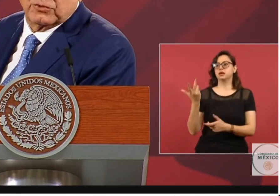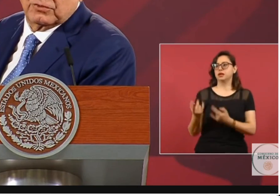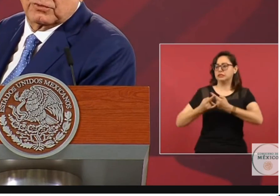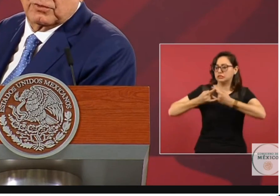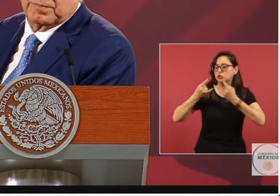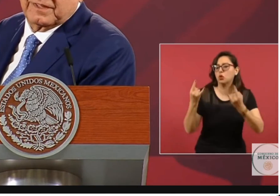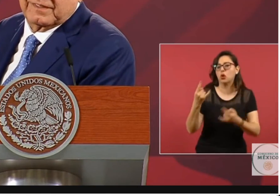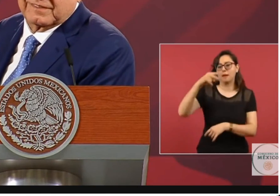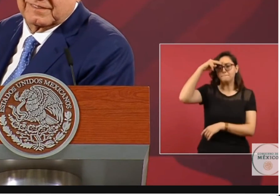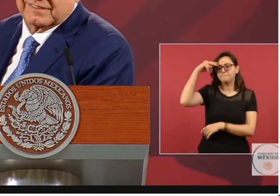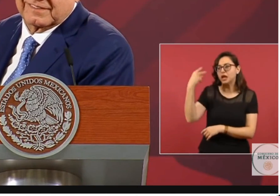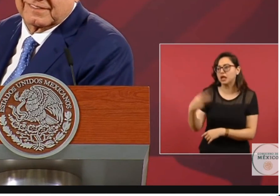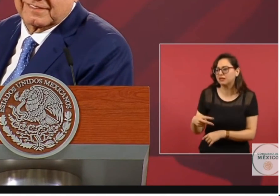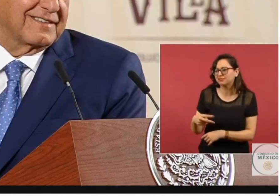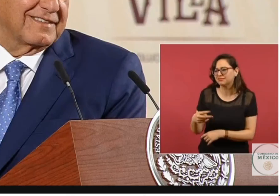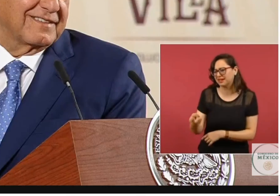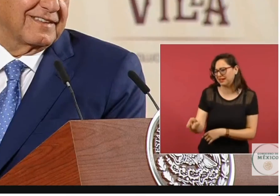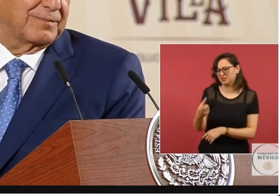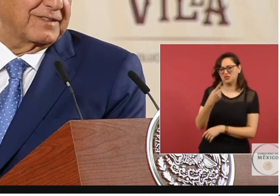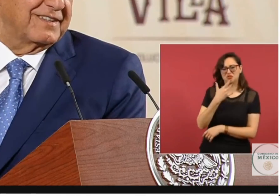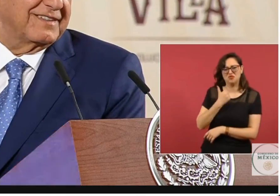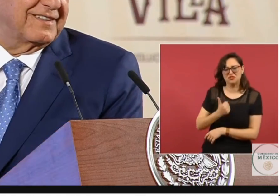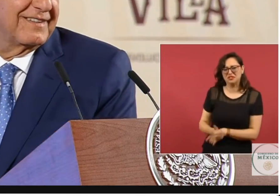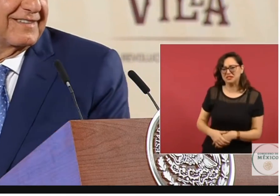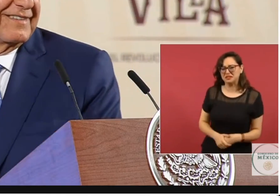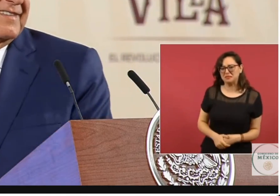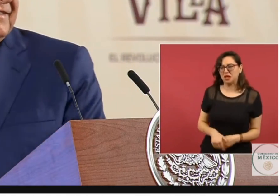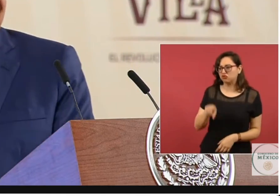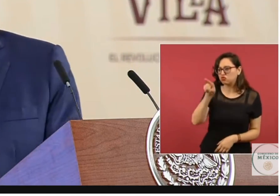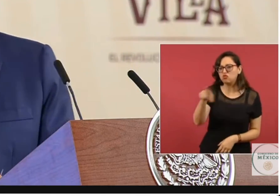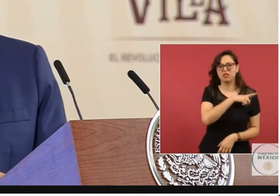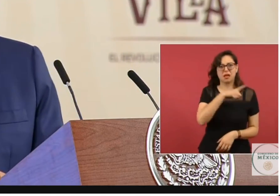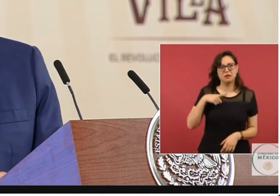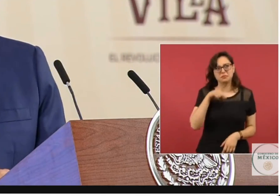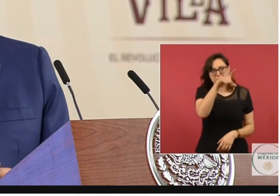Si no golpeas al presidente,